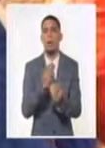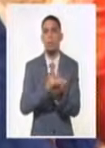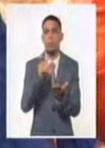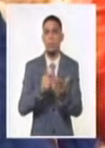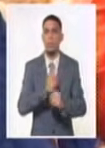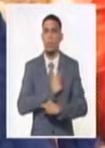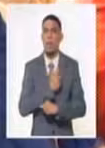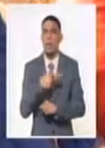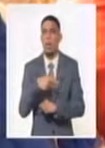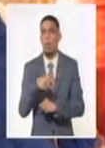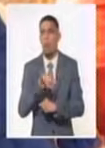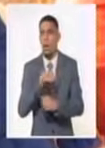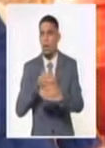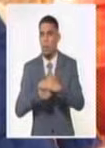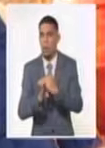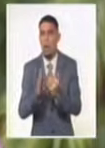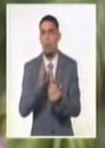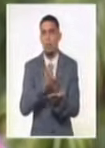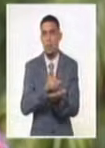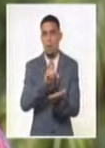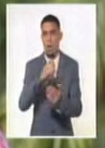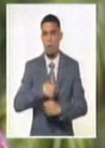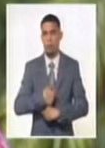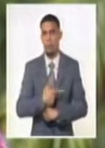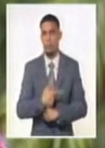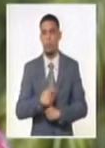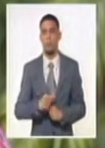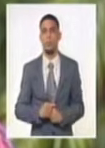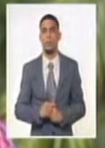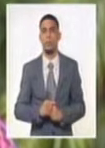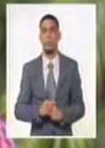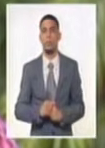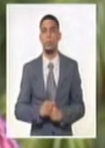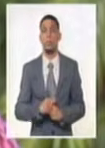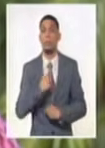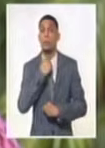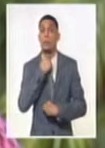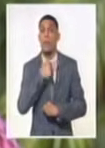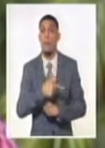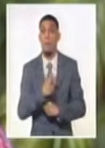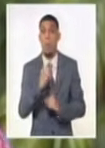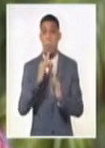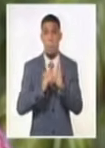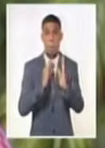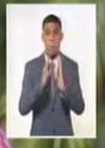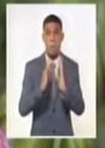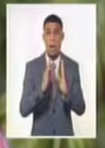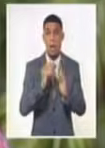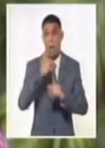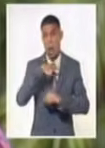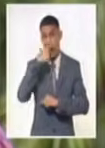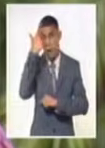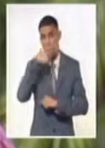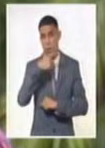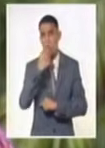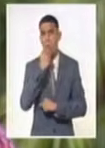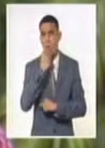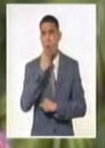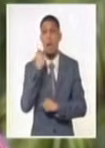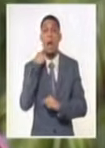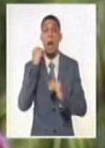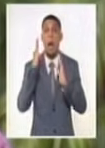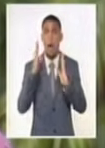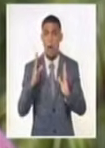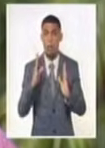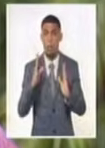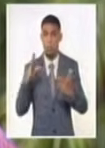enseñanza artística. Hemos extendido el proceso teniendo en cuenta que si no puede ser este mes, no puede ser en abril, bueno, pues durante todo este año, durante